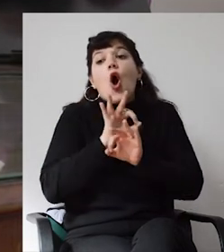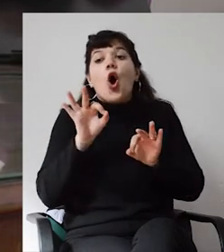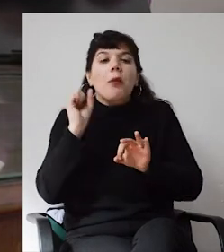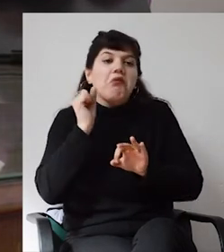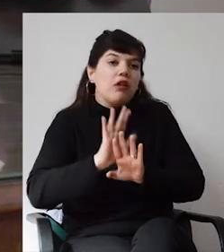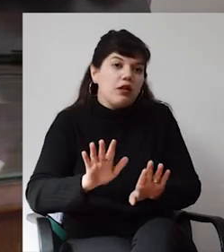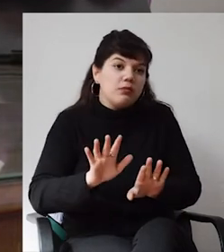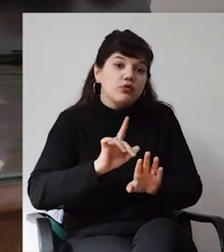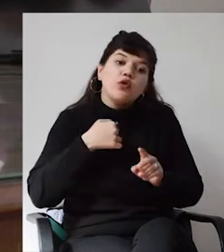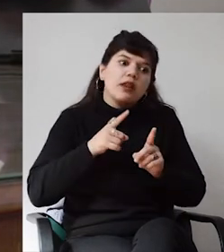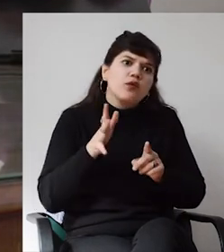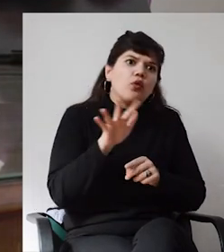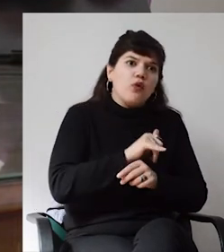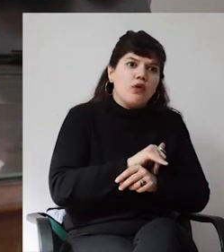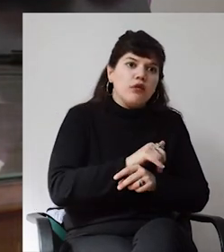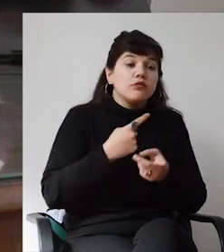elegible o prescindible.